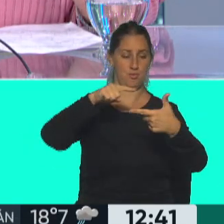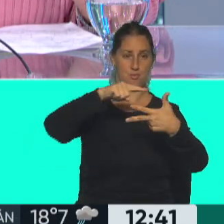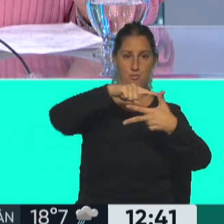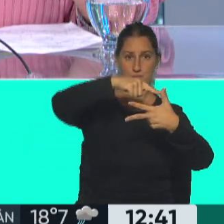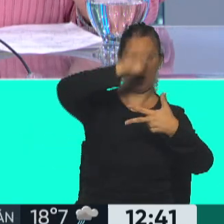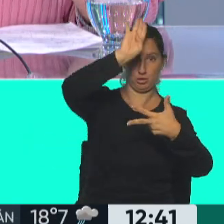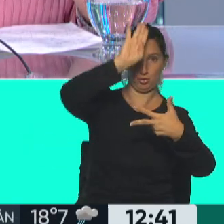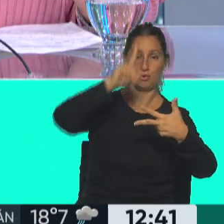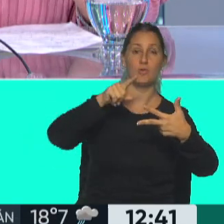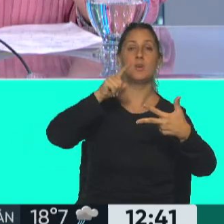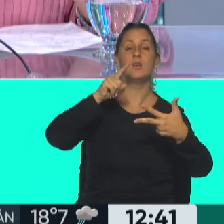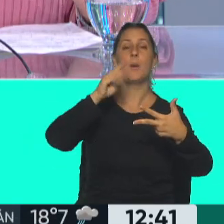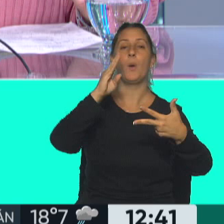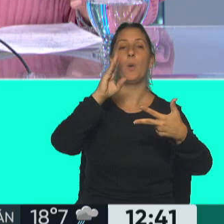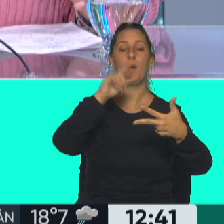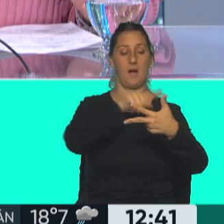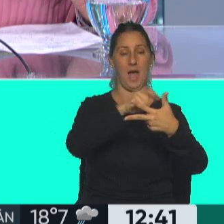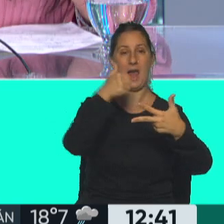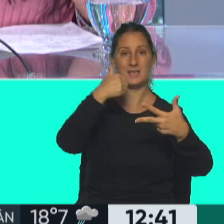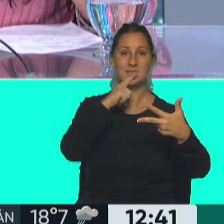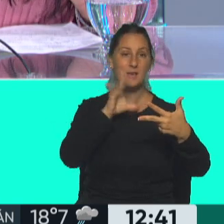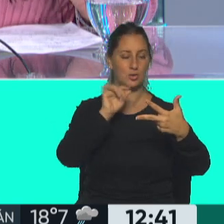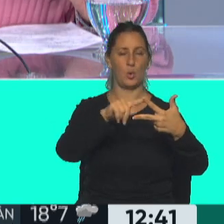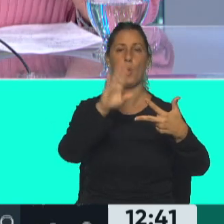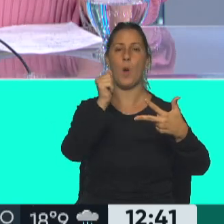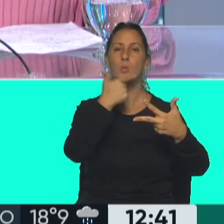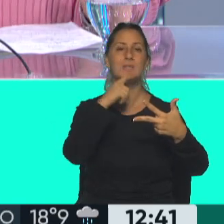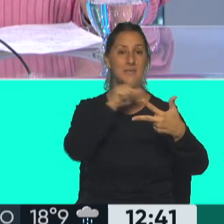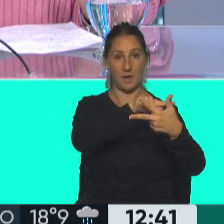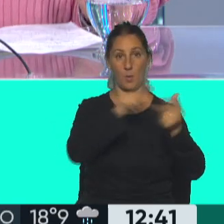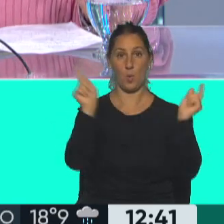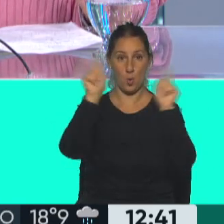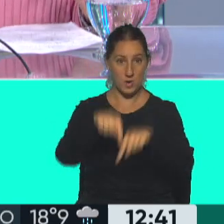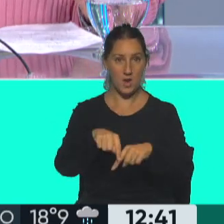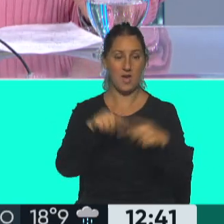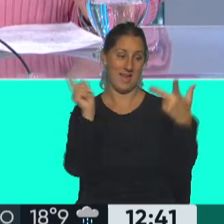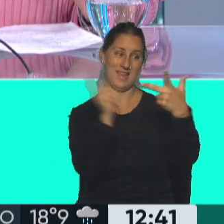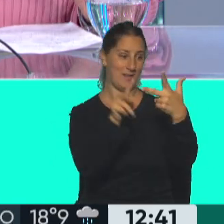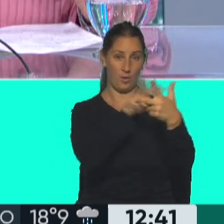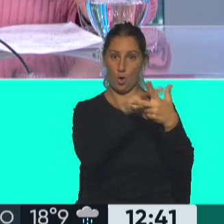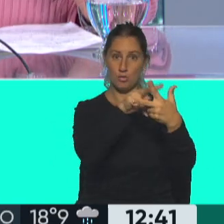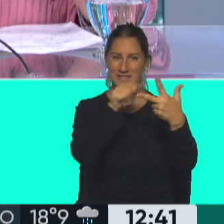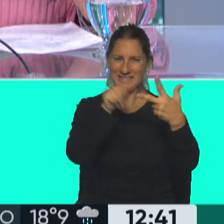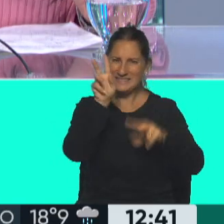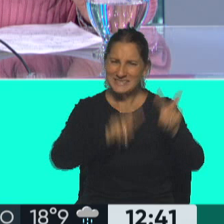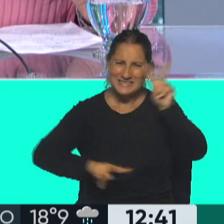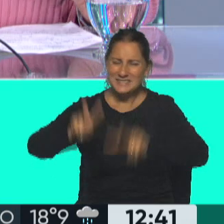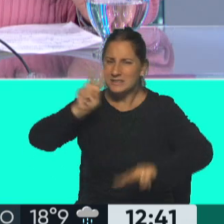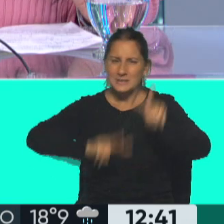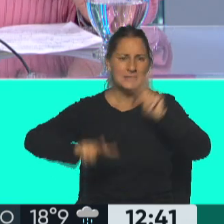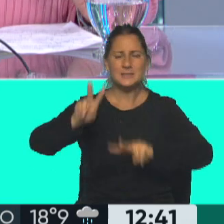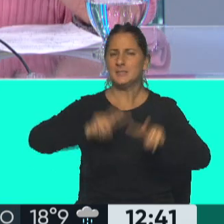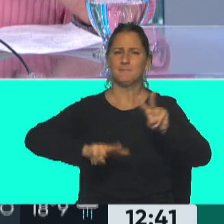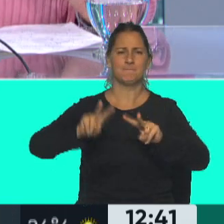el buque general belgrano Juan Bautista quien buscó a su hermano y de una manera peligrosa inclusive no pudo